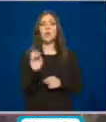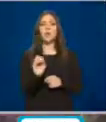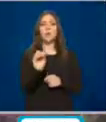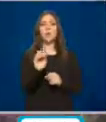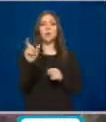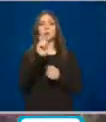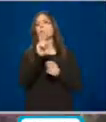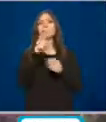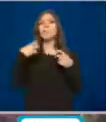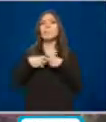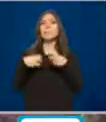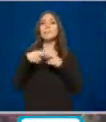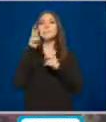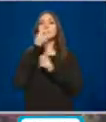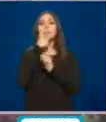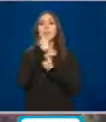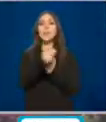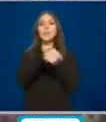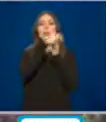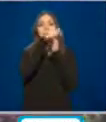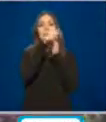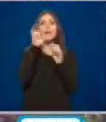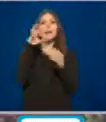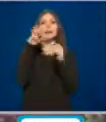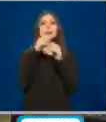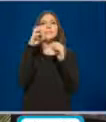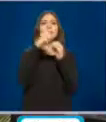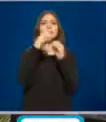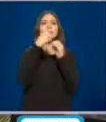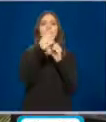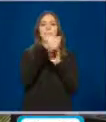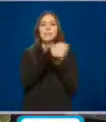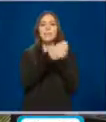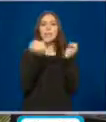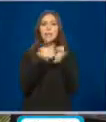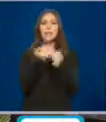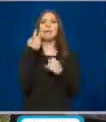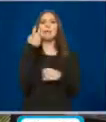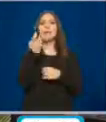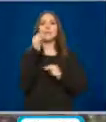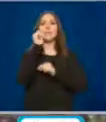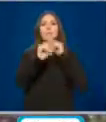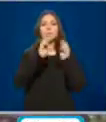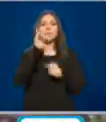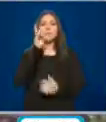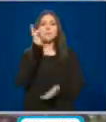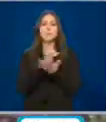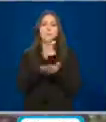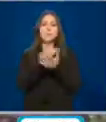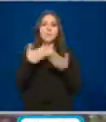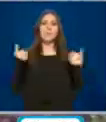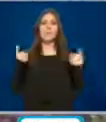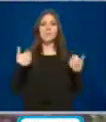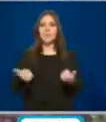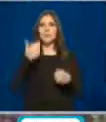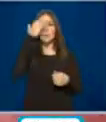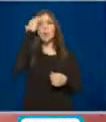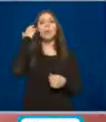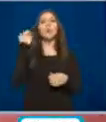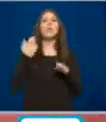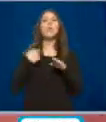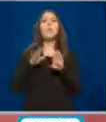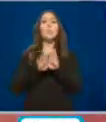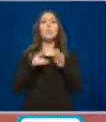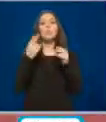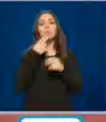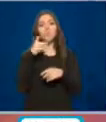manga del mismo suéter. Entonces también todo esto nos enseña, ya platicaremos de cómo usamos esto en aspectos de tensión. Vamos